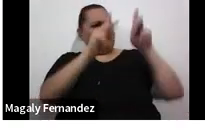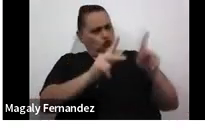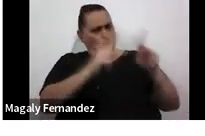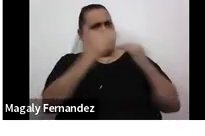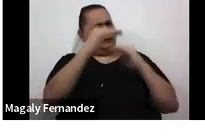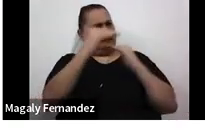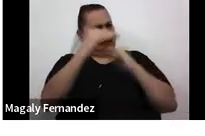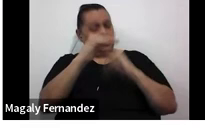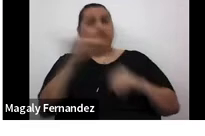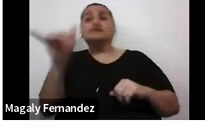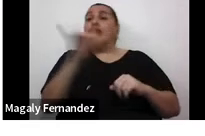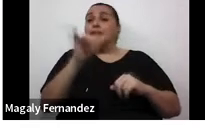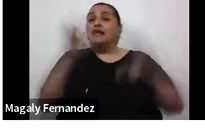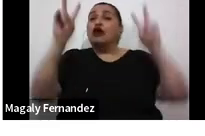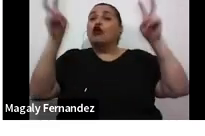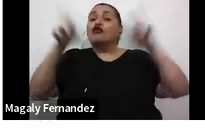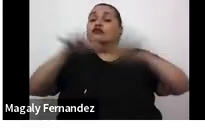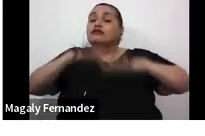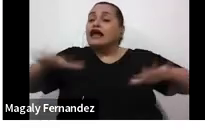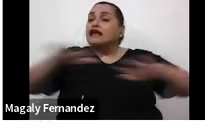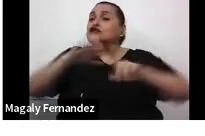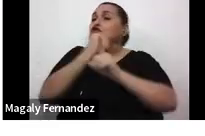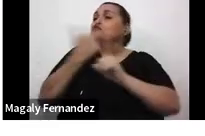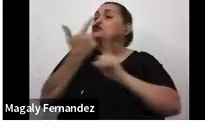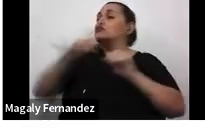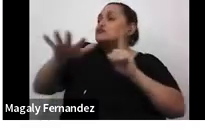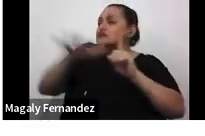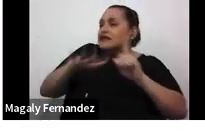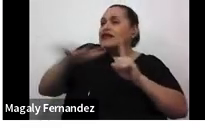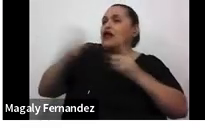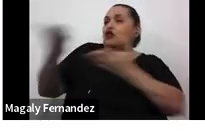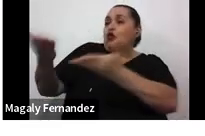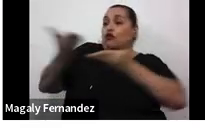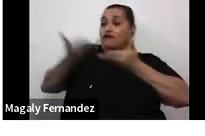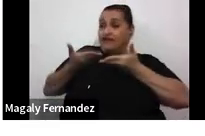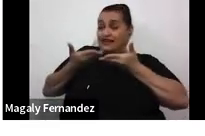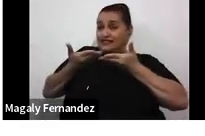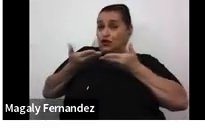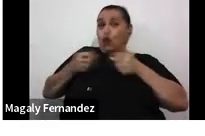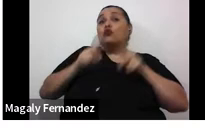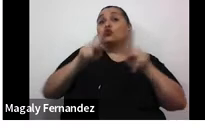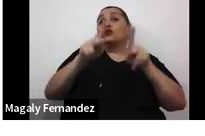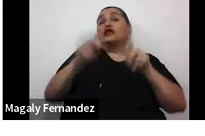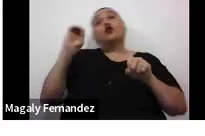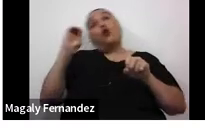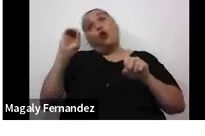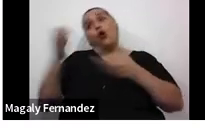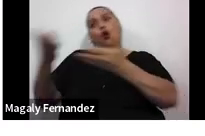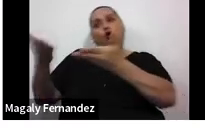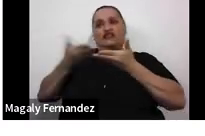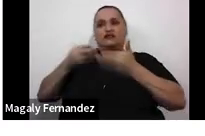sino que también este contexto que ofrece oportunidades o que ofrece barreras qué sé yo si nosotros